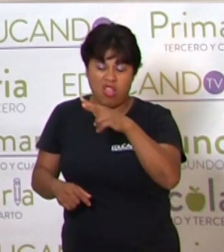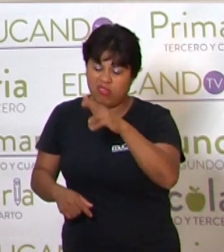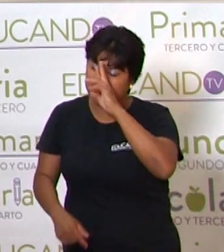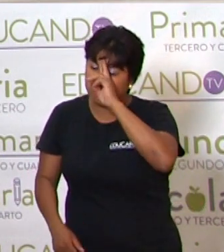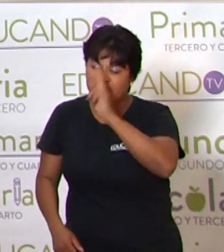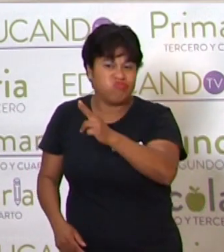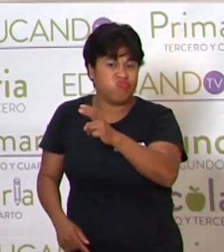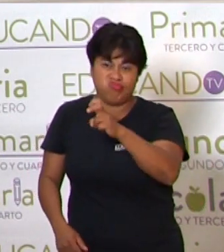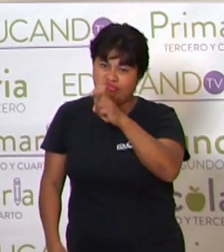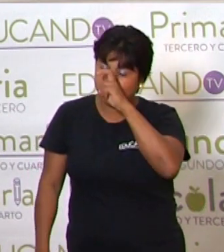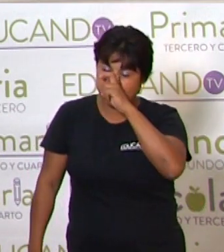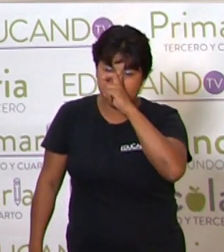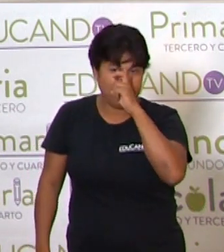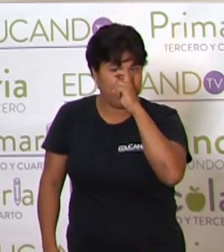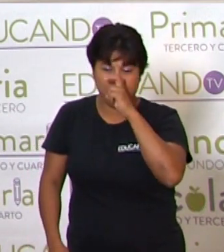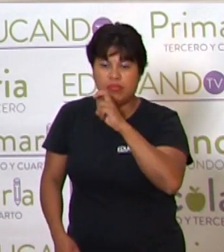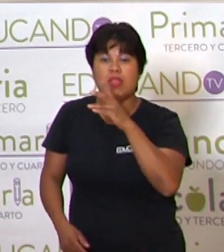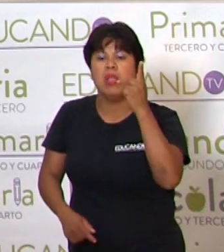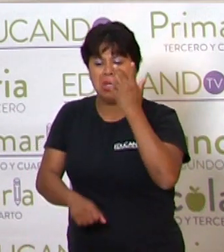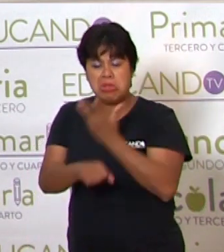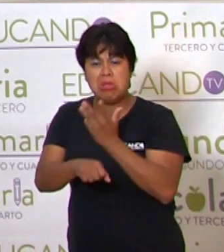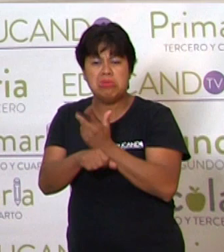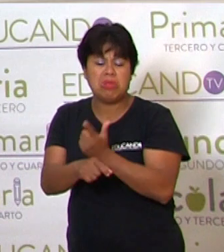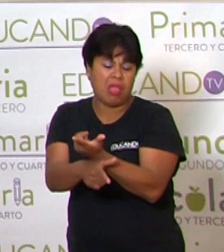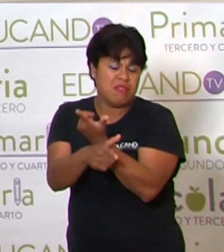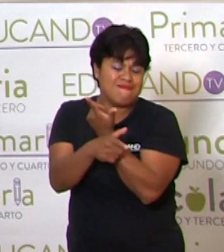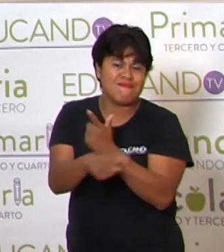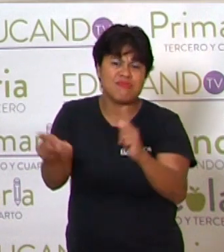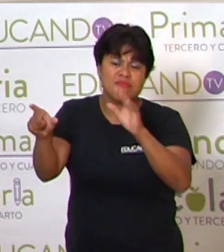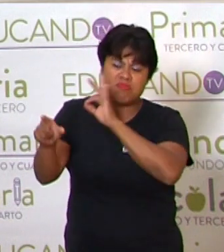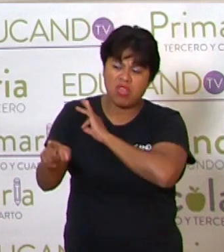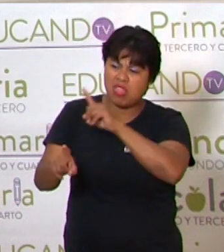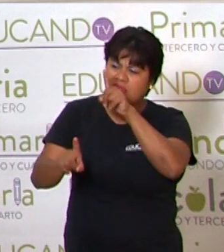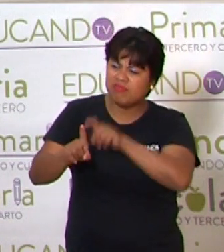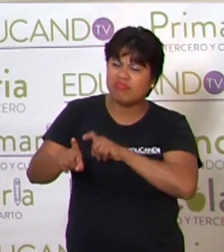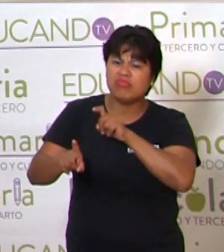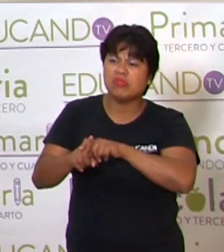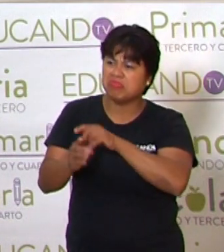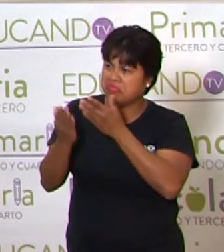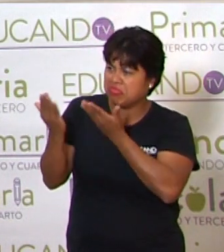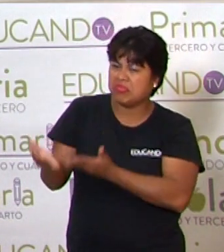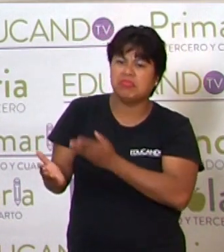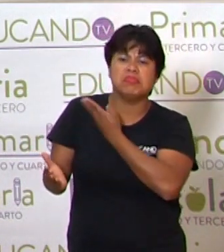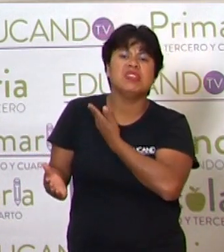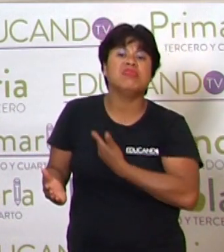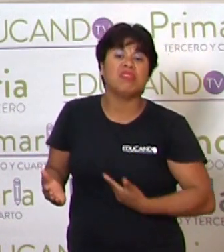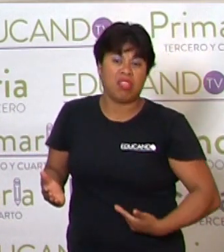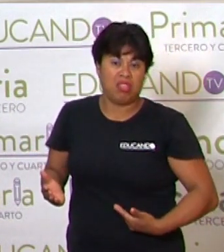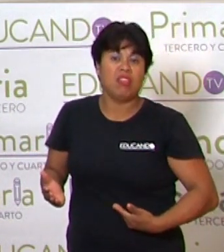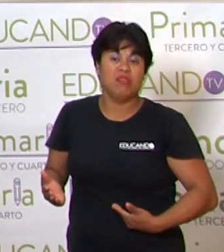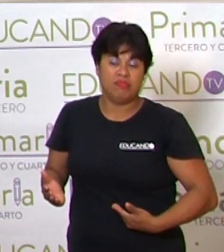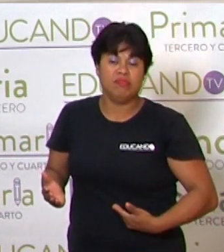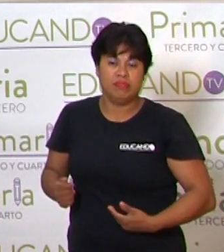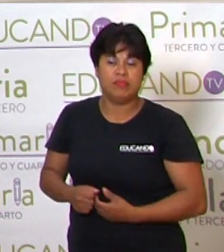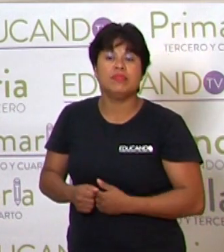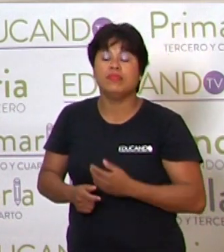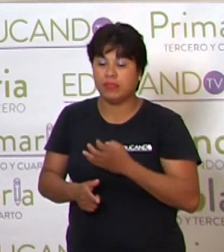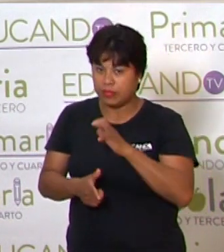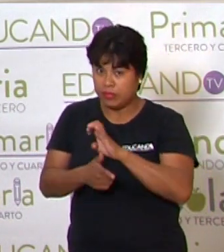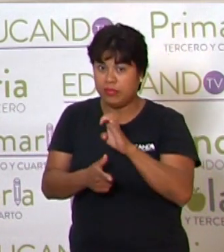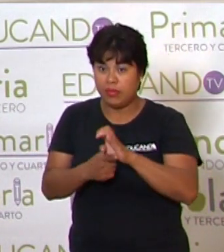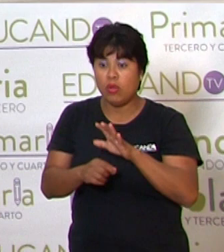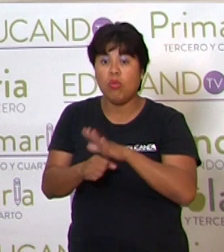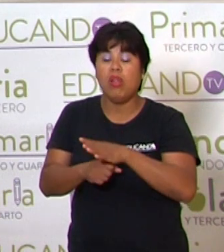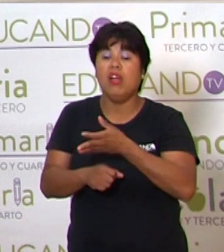y que en Estados Unidos uno se puede mofar de todo mundo, incluso del presidente de la nación. Muy bien, entonces, ¿qué tipo